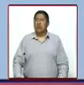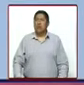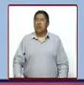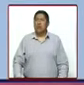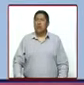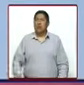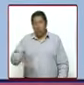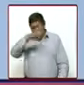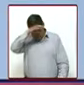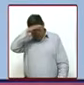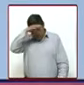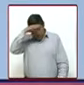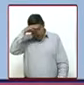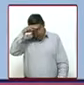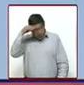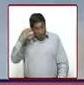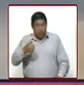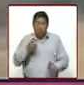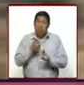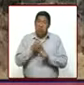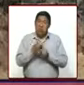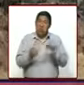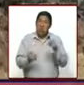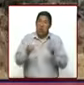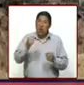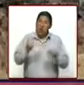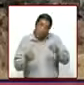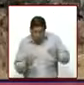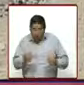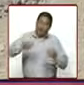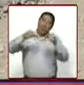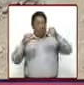Hay que sacrificar el auto mismo.